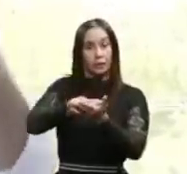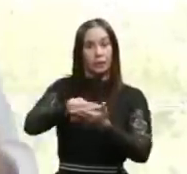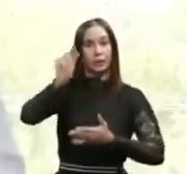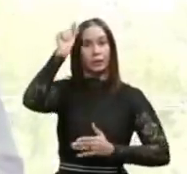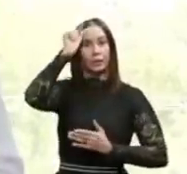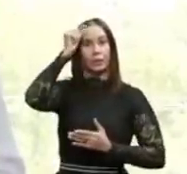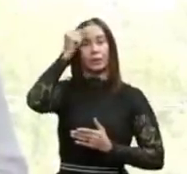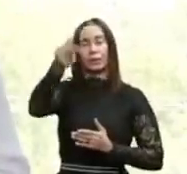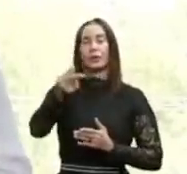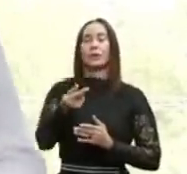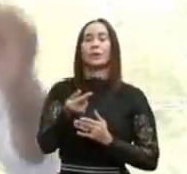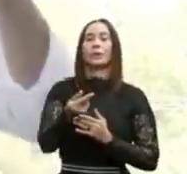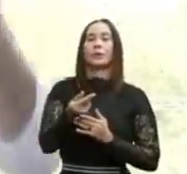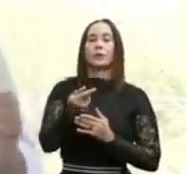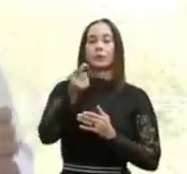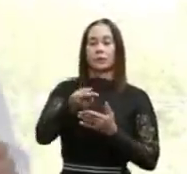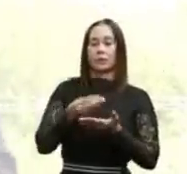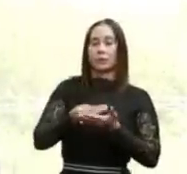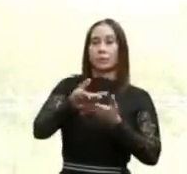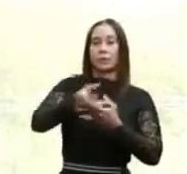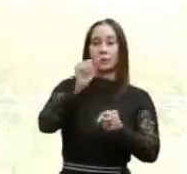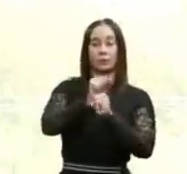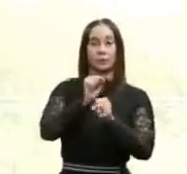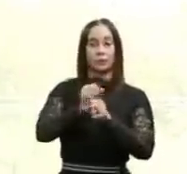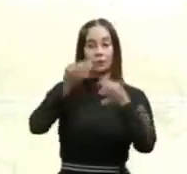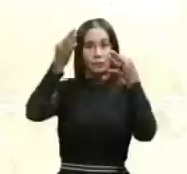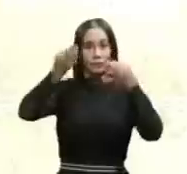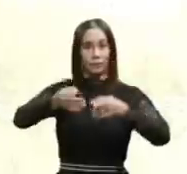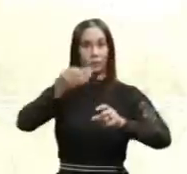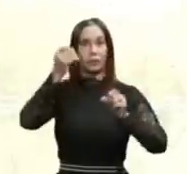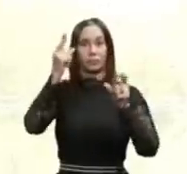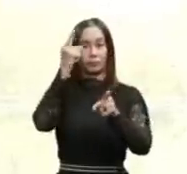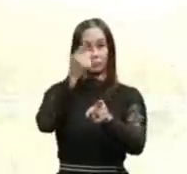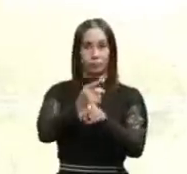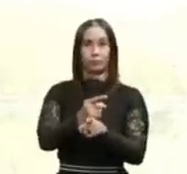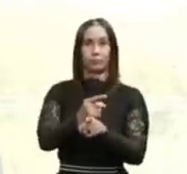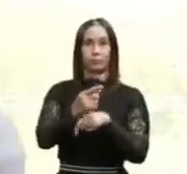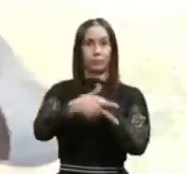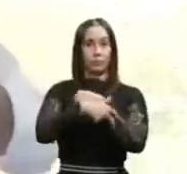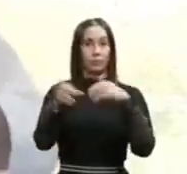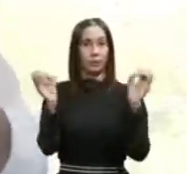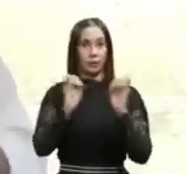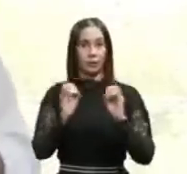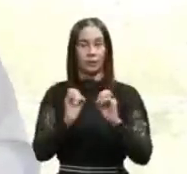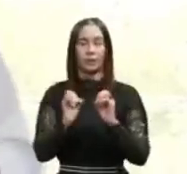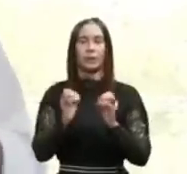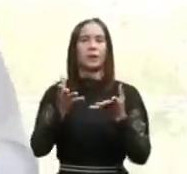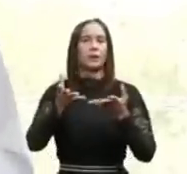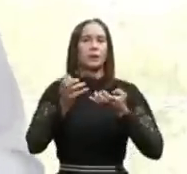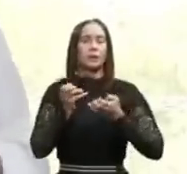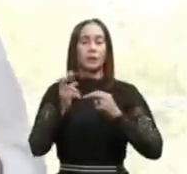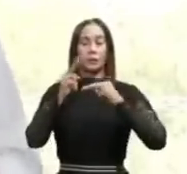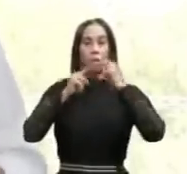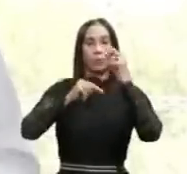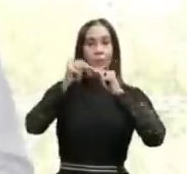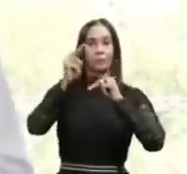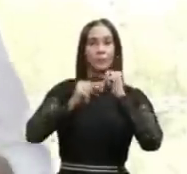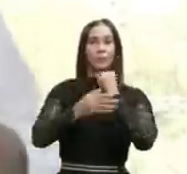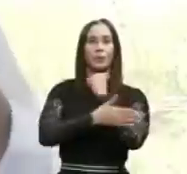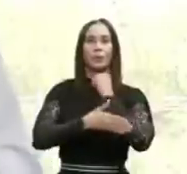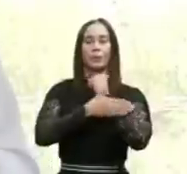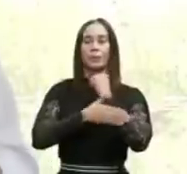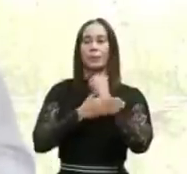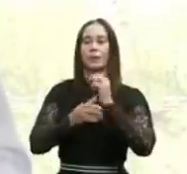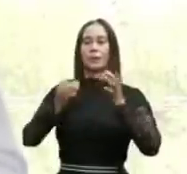gobierno se invierta de la manera adecuada. Y lo que queremos es construir el país que